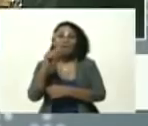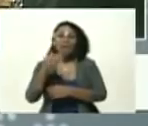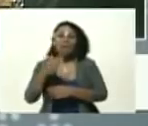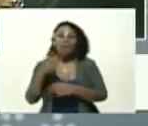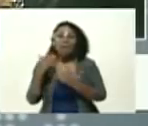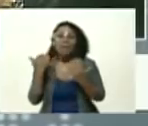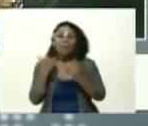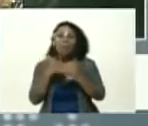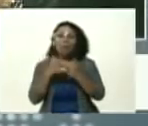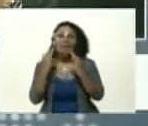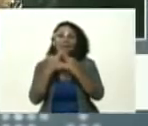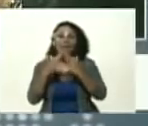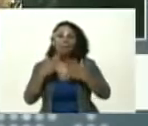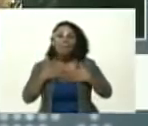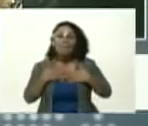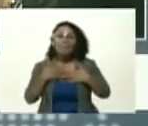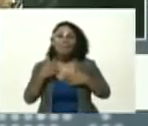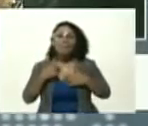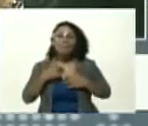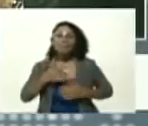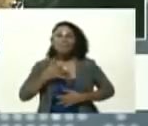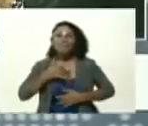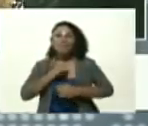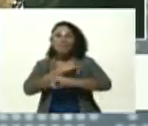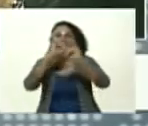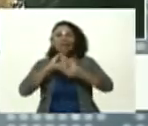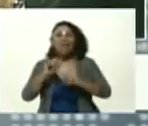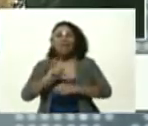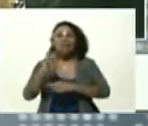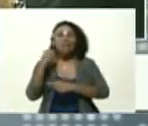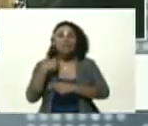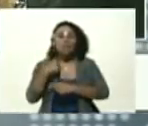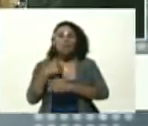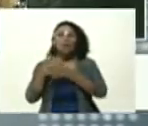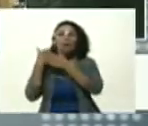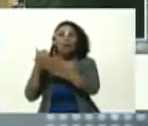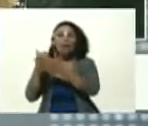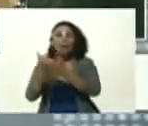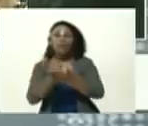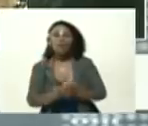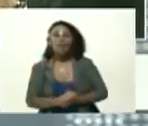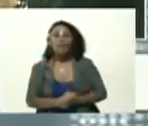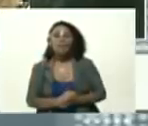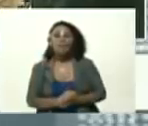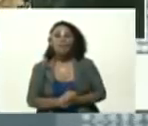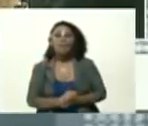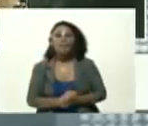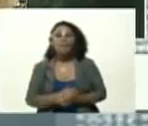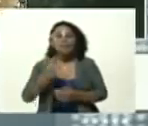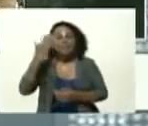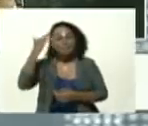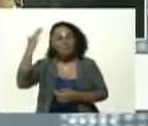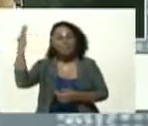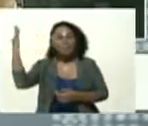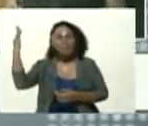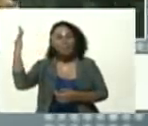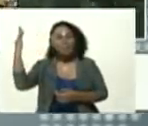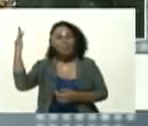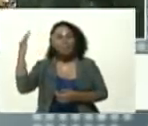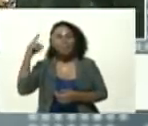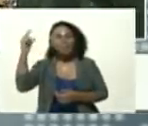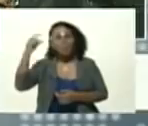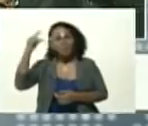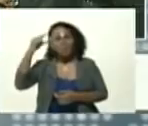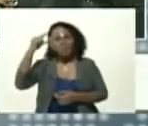mí. Y me siento muy feliz de poder ser útil y ayudar. Y sueño con el